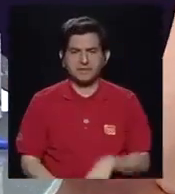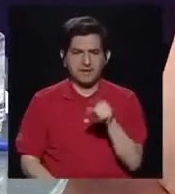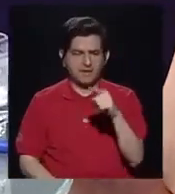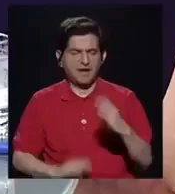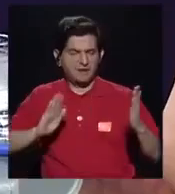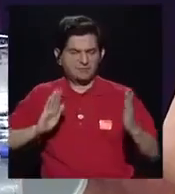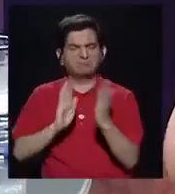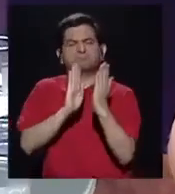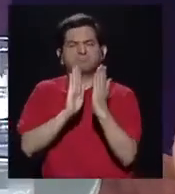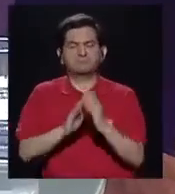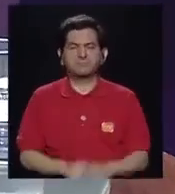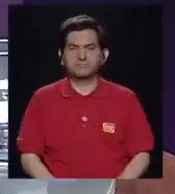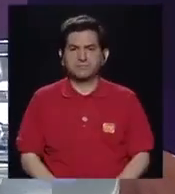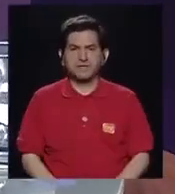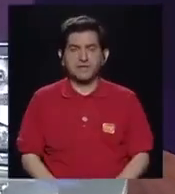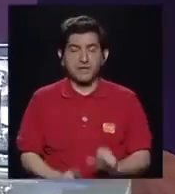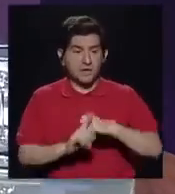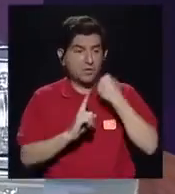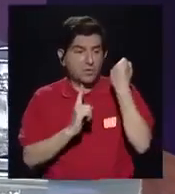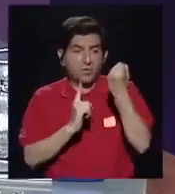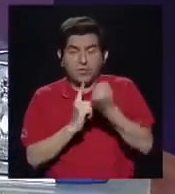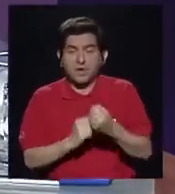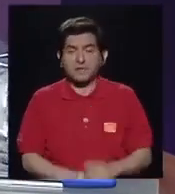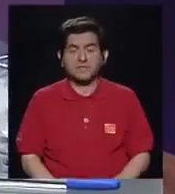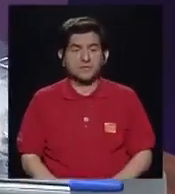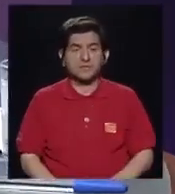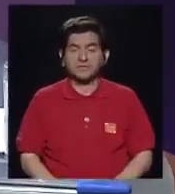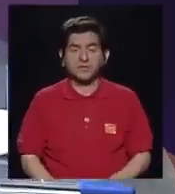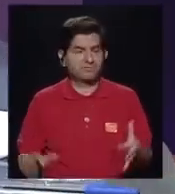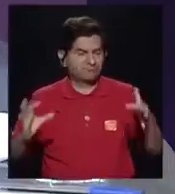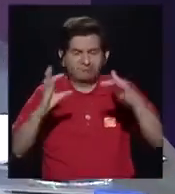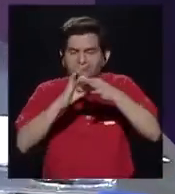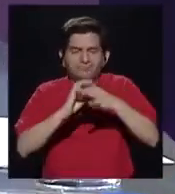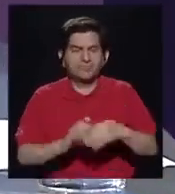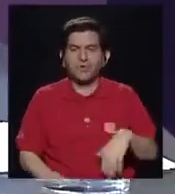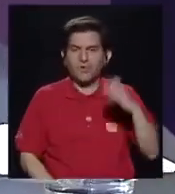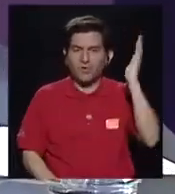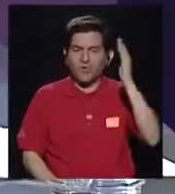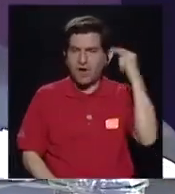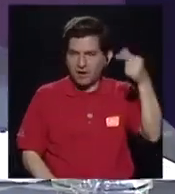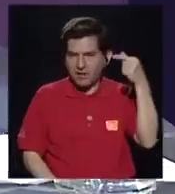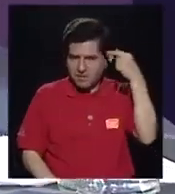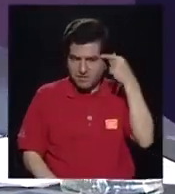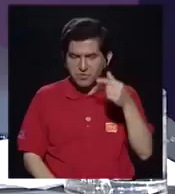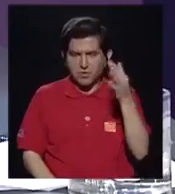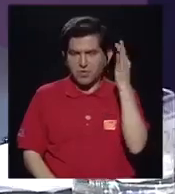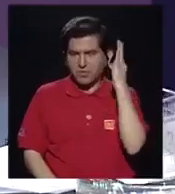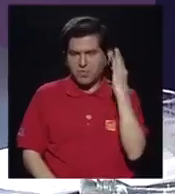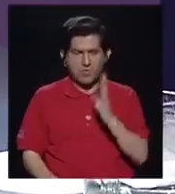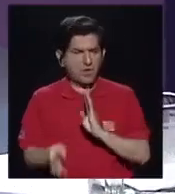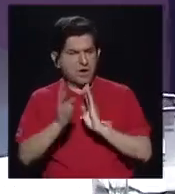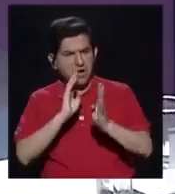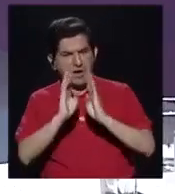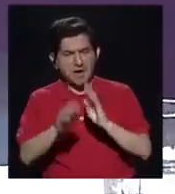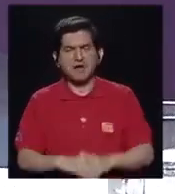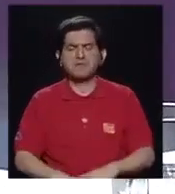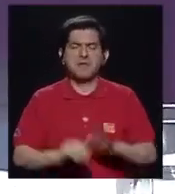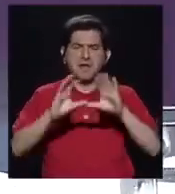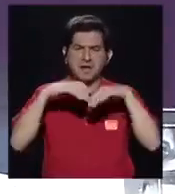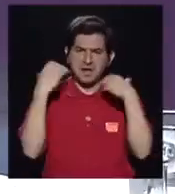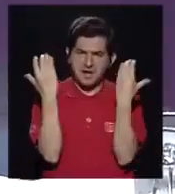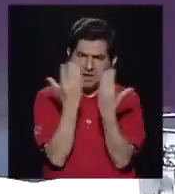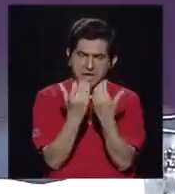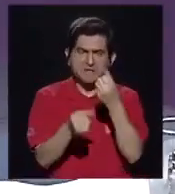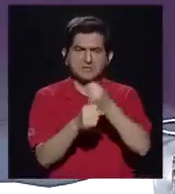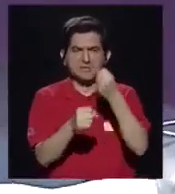resistencia una inconmensurabilidad con los discursos estatales entonces las mujeres que hablamos quedamos clase o que